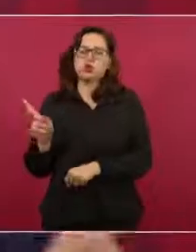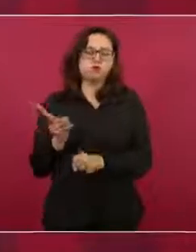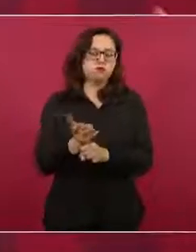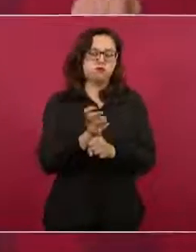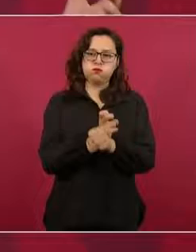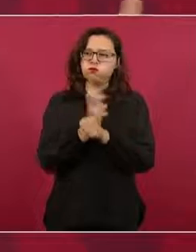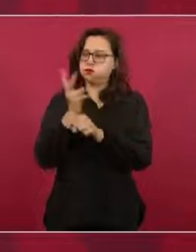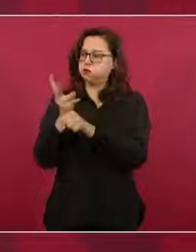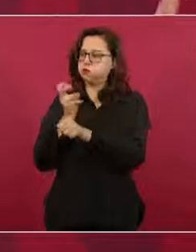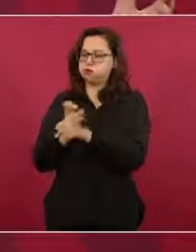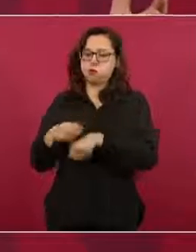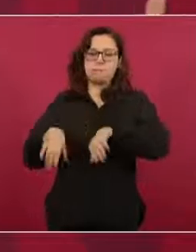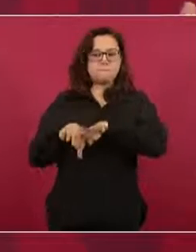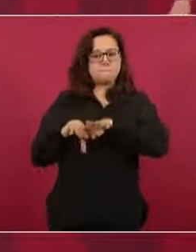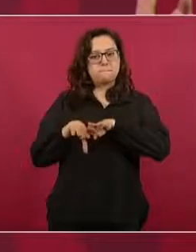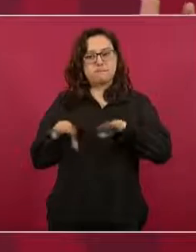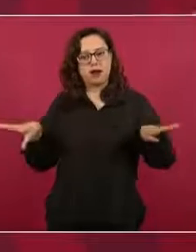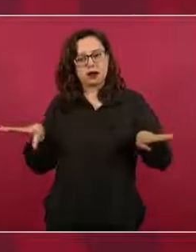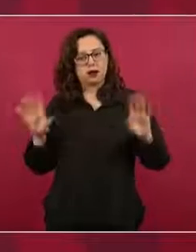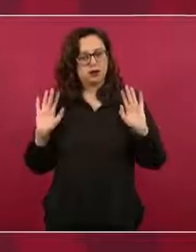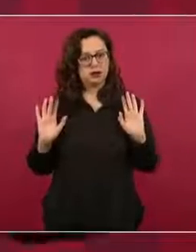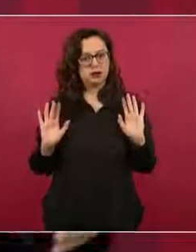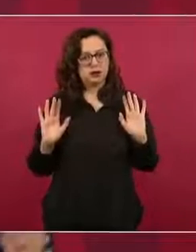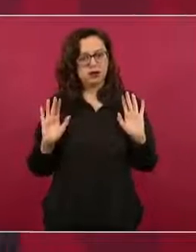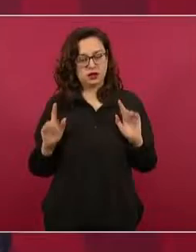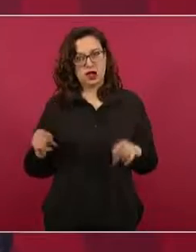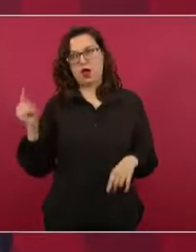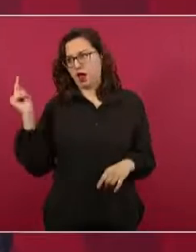que podamos dialogar,